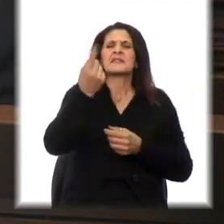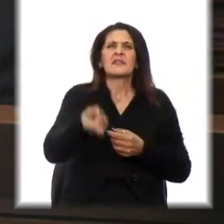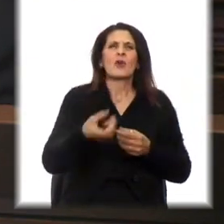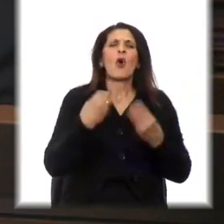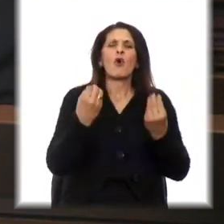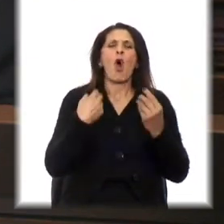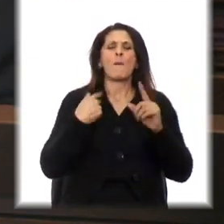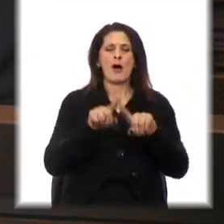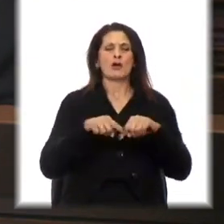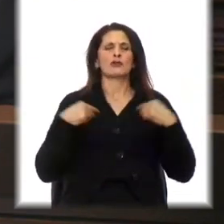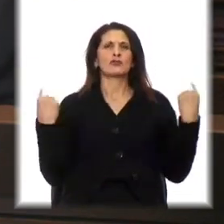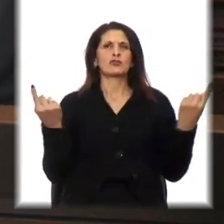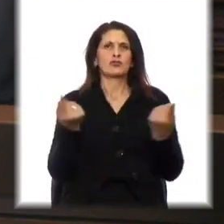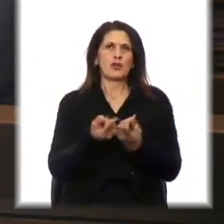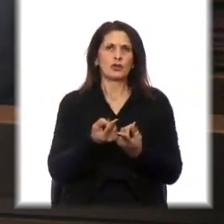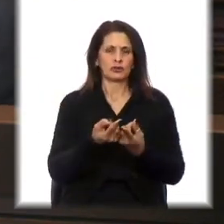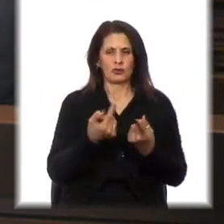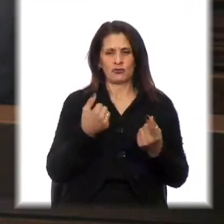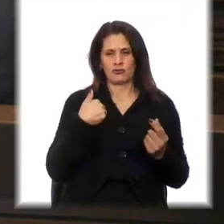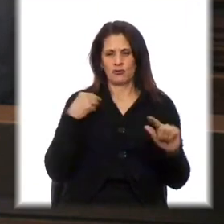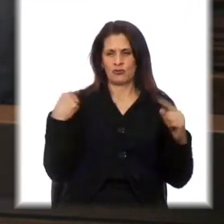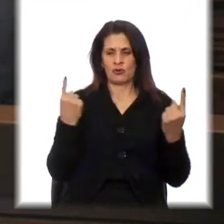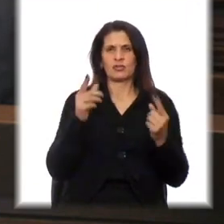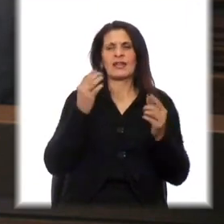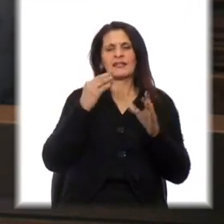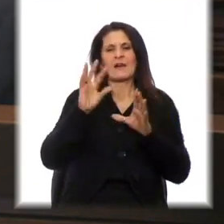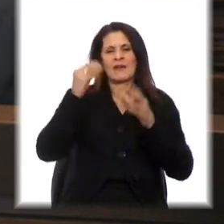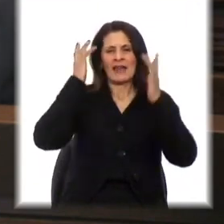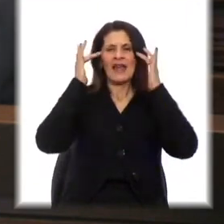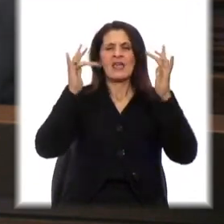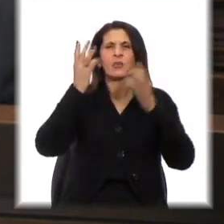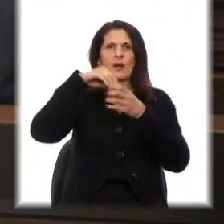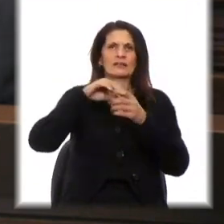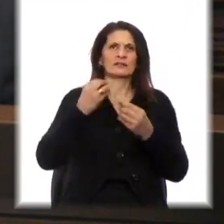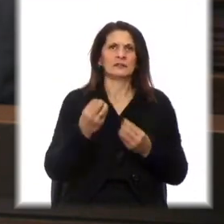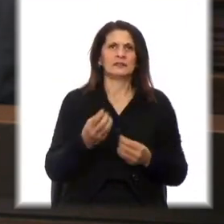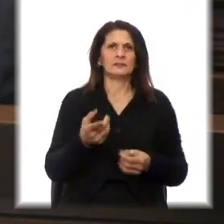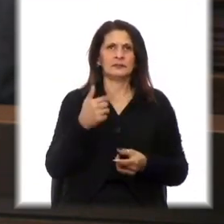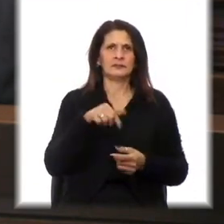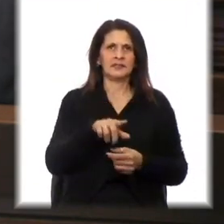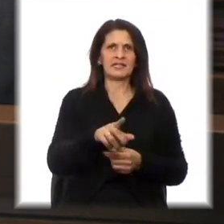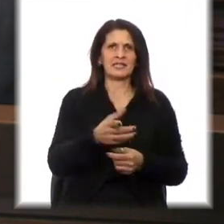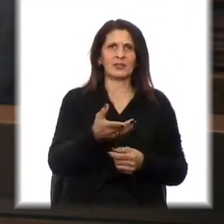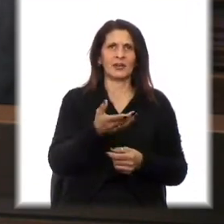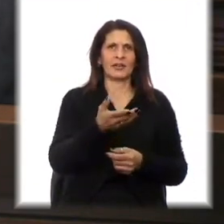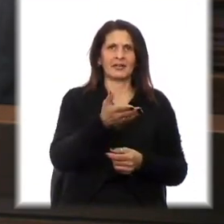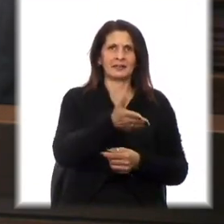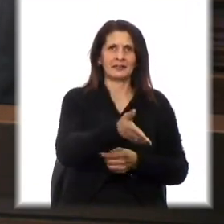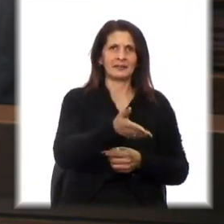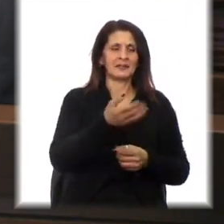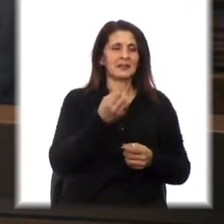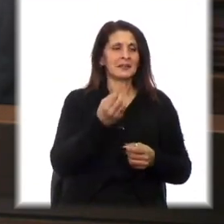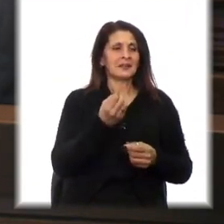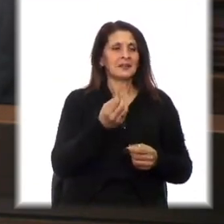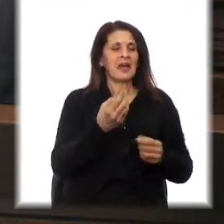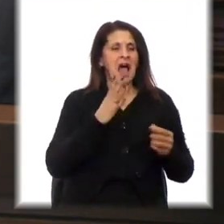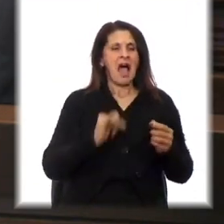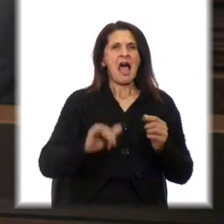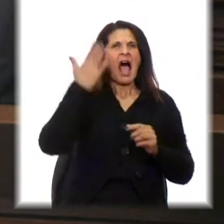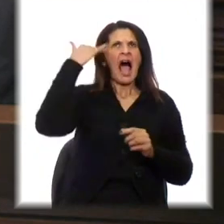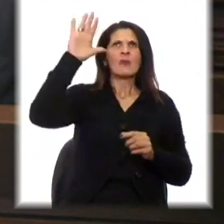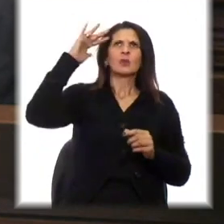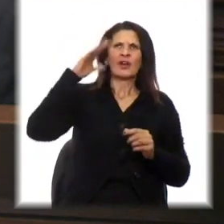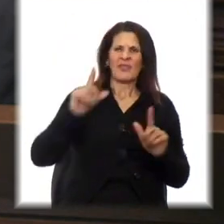como nosotros concebimos la educación pública y en ese sentido no no le cedemos autoridad a